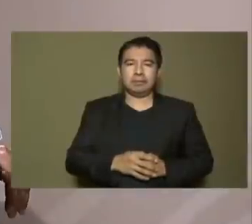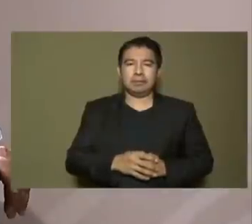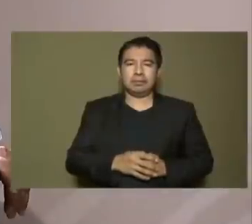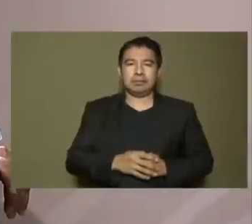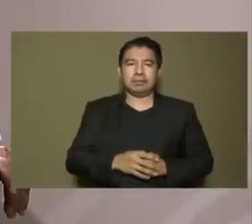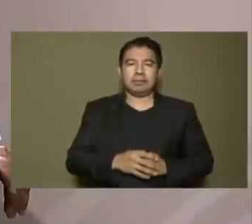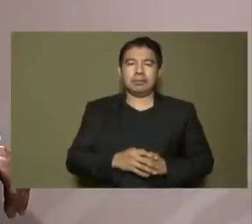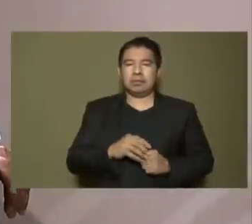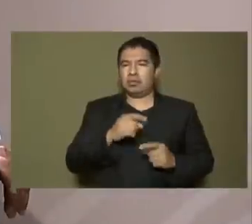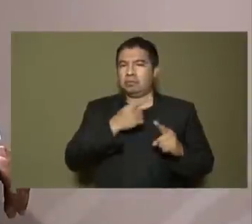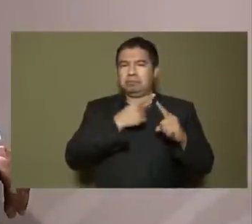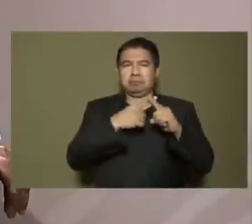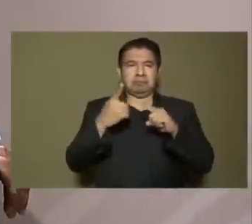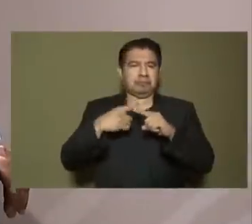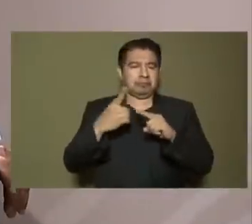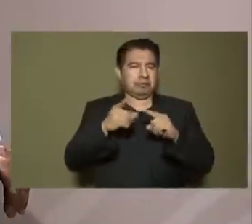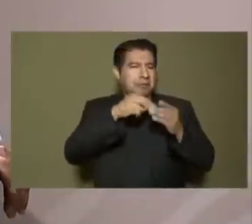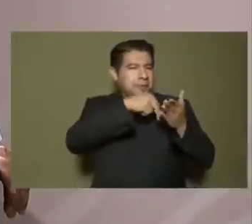Dibujos